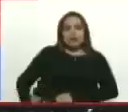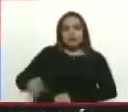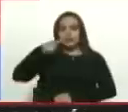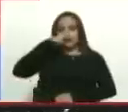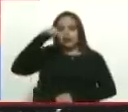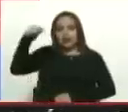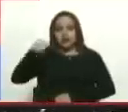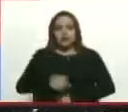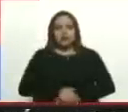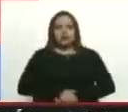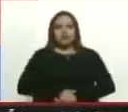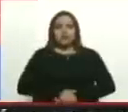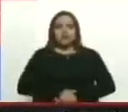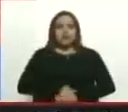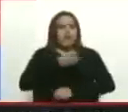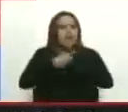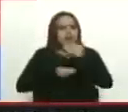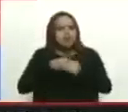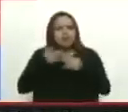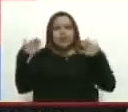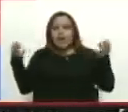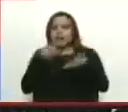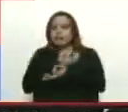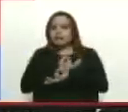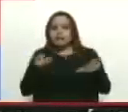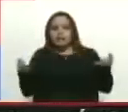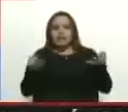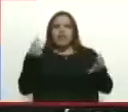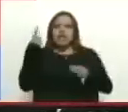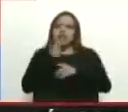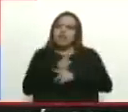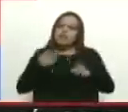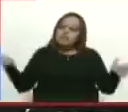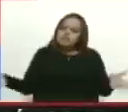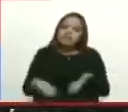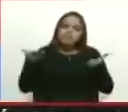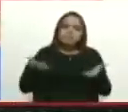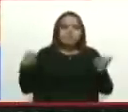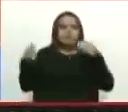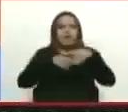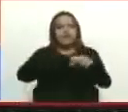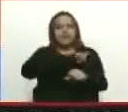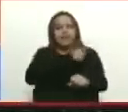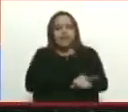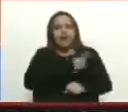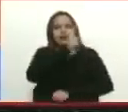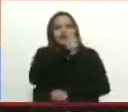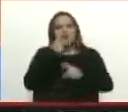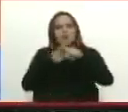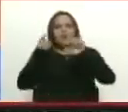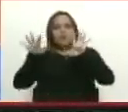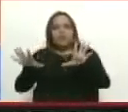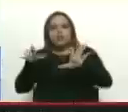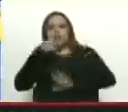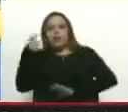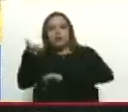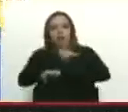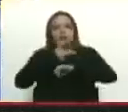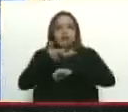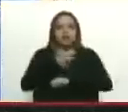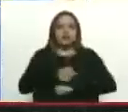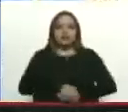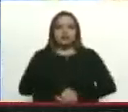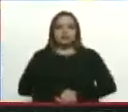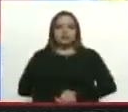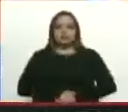que indudablemente ha sido un gran éxito. Y hay que seguir potenciando el 1x10 del buen gobierno.